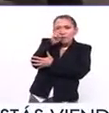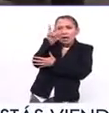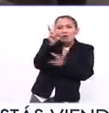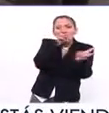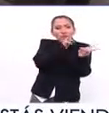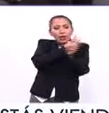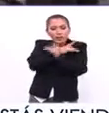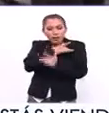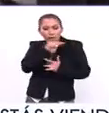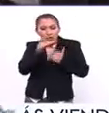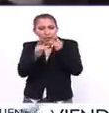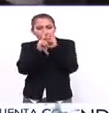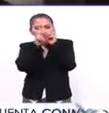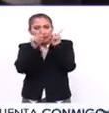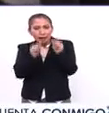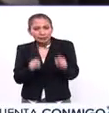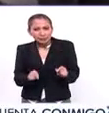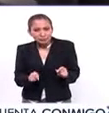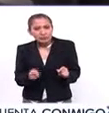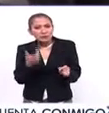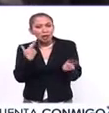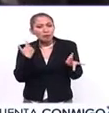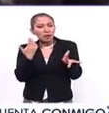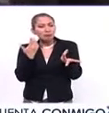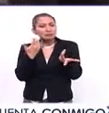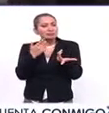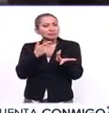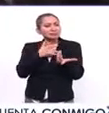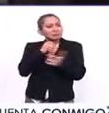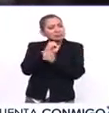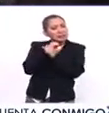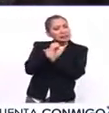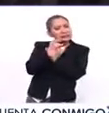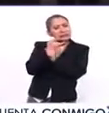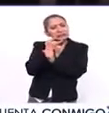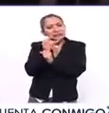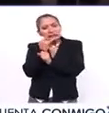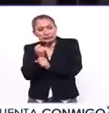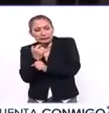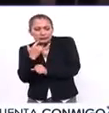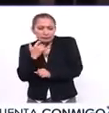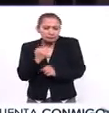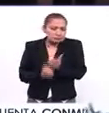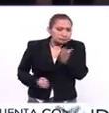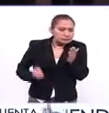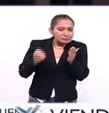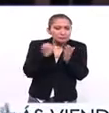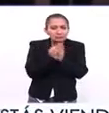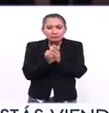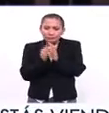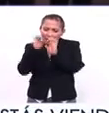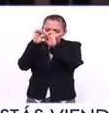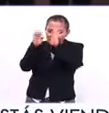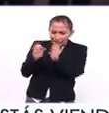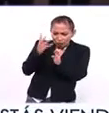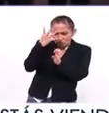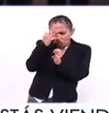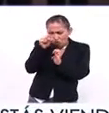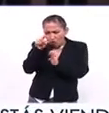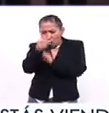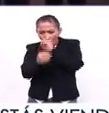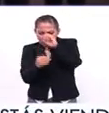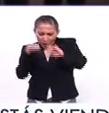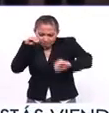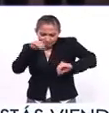el viento y escuchar la paz, la resistencia, el esfuerzo, la estética en la construcción de la